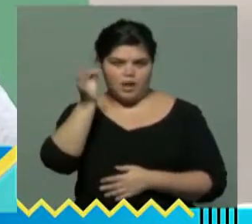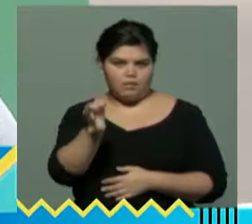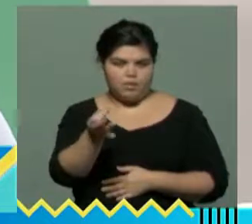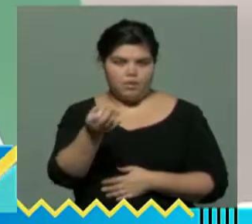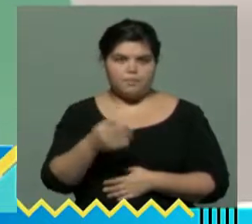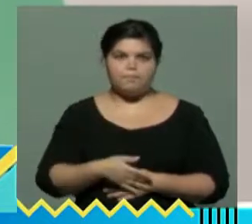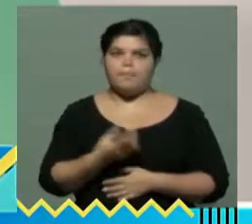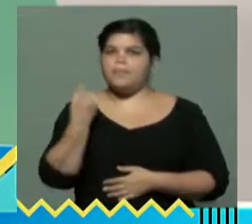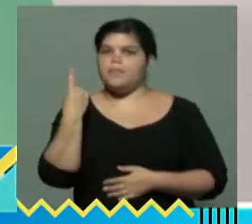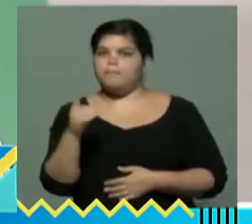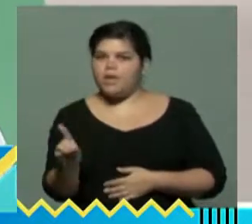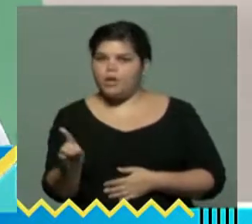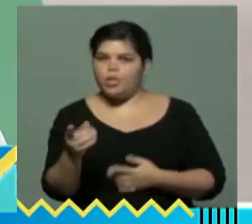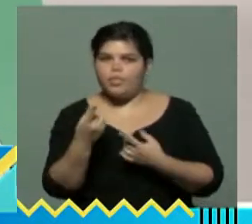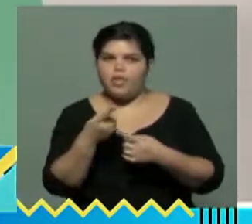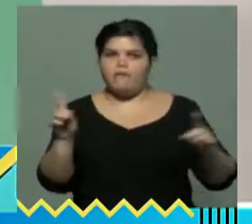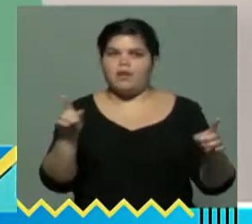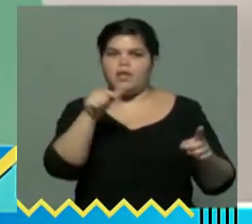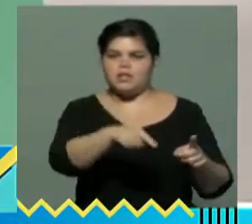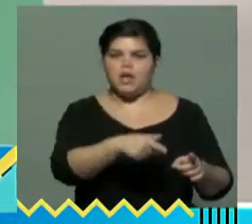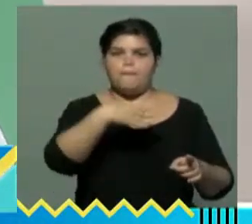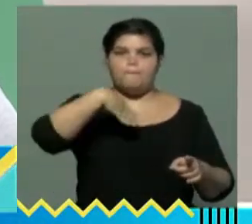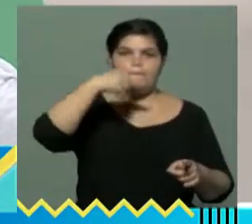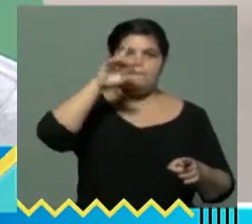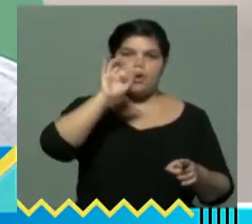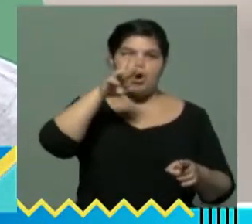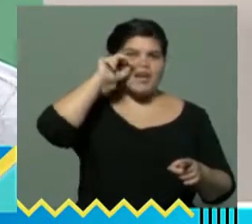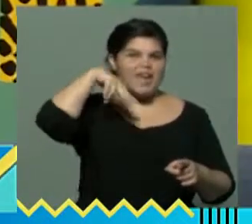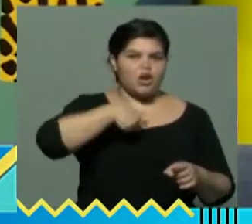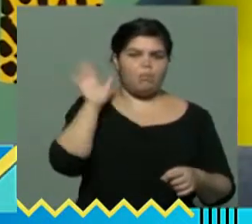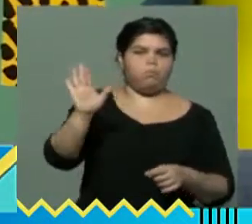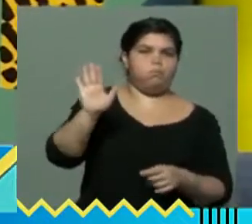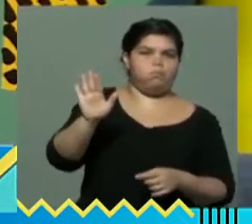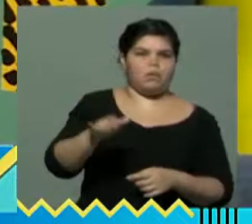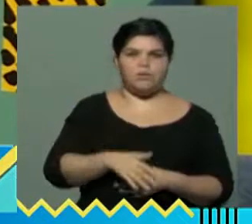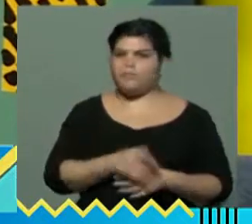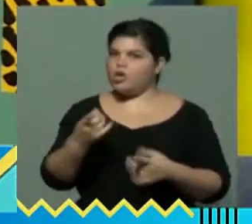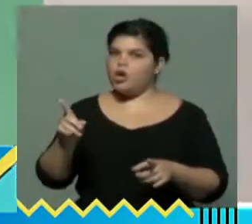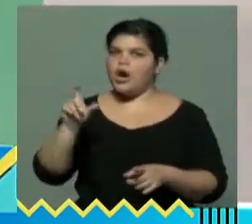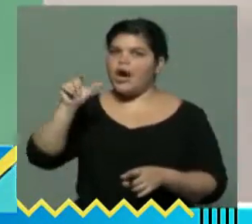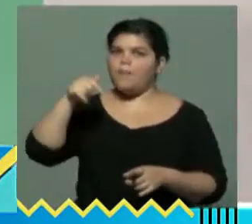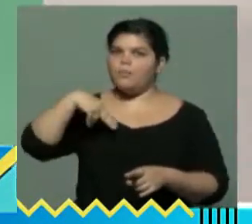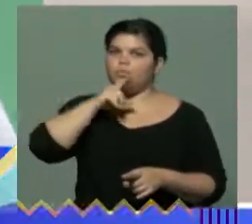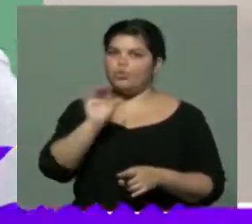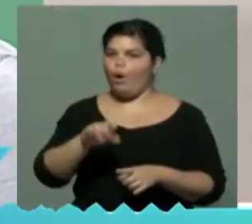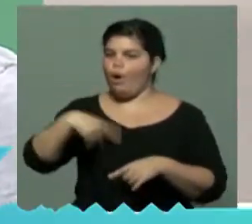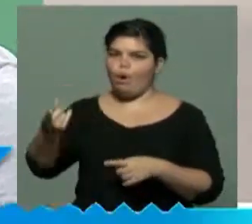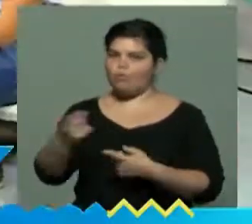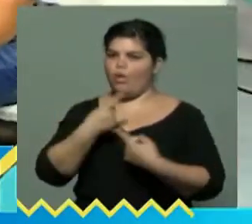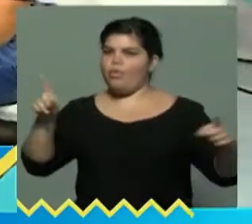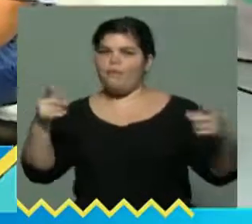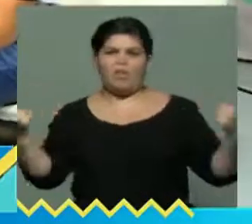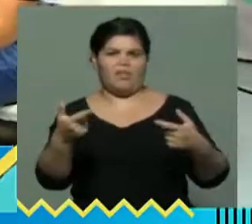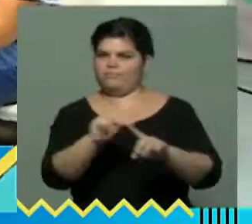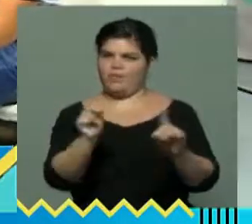irse al moreno de que patotea a los empresarios. Ni tampoco lo caputo y tener una sociedad offshore. Digamos, hay que tener un equilibrio ahí en el medio.